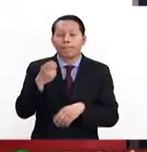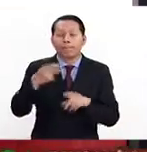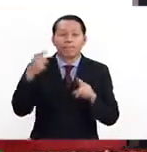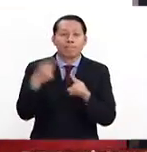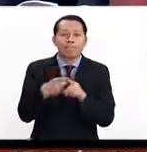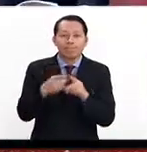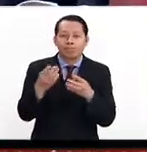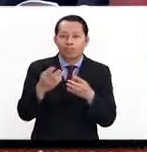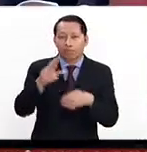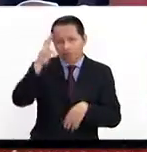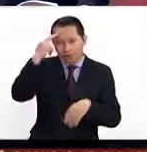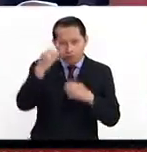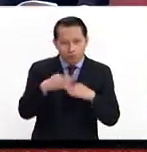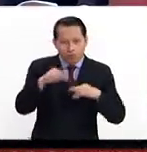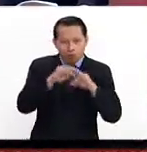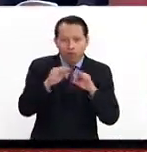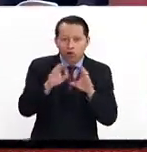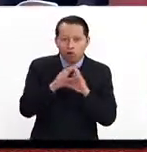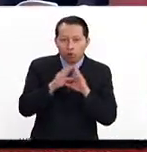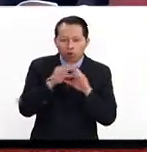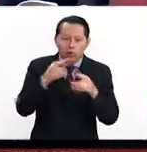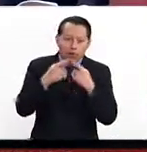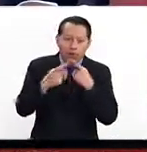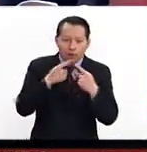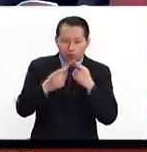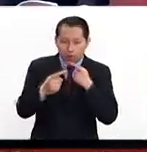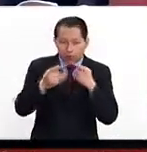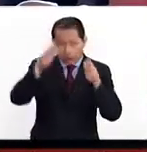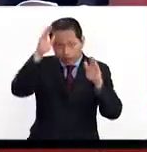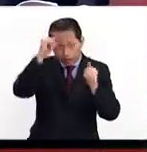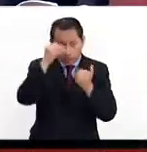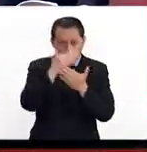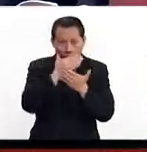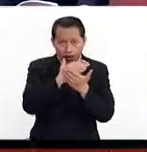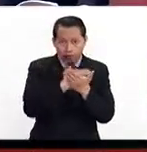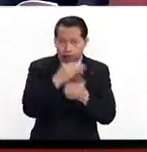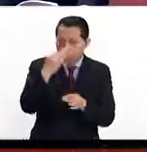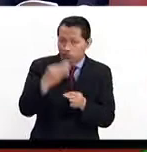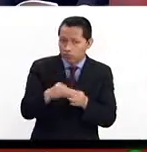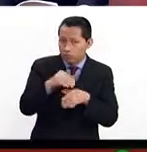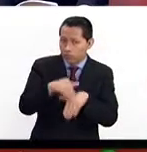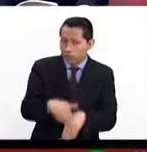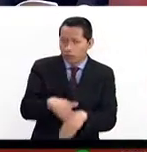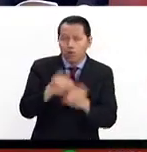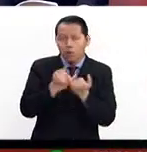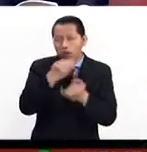recordar la importancia de retomar el diálogo, cumplir los acuerdos y exhortan al gobierno a